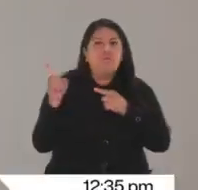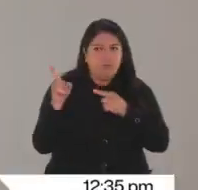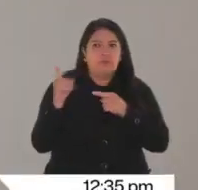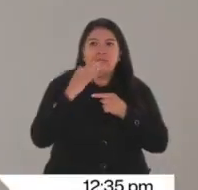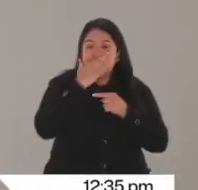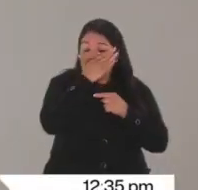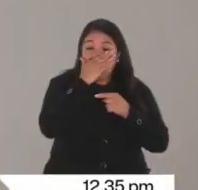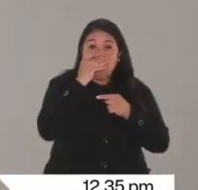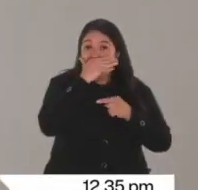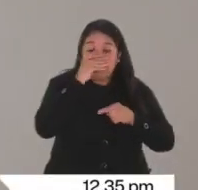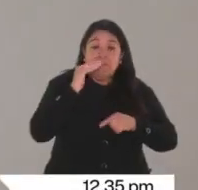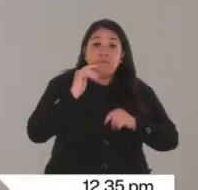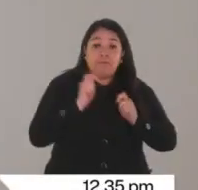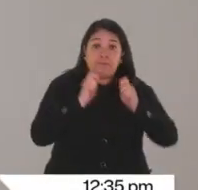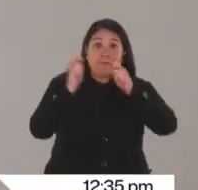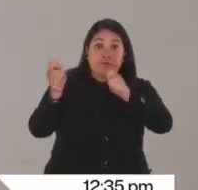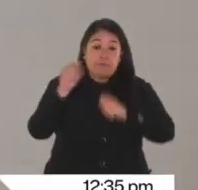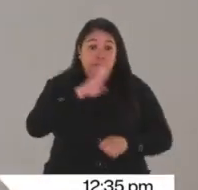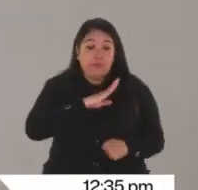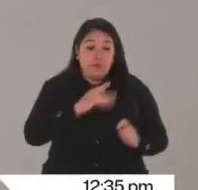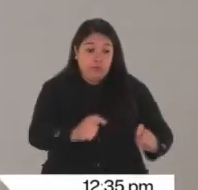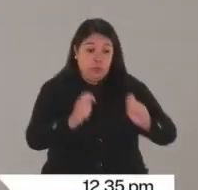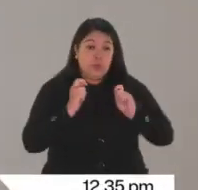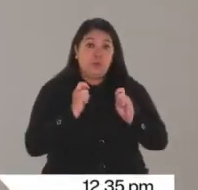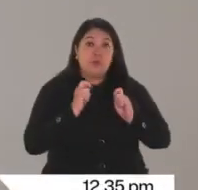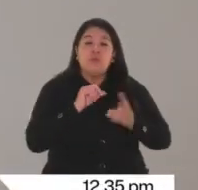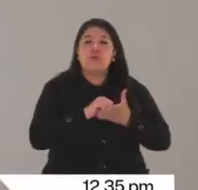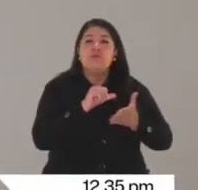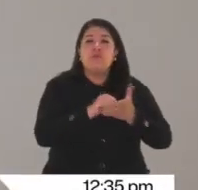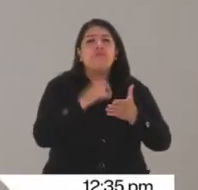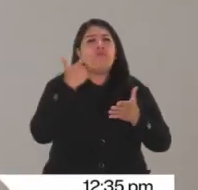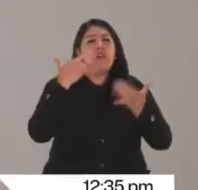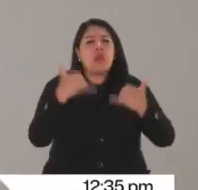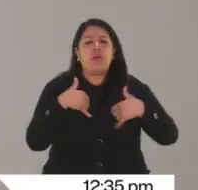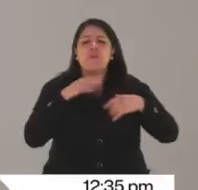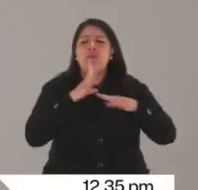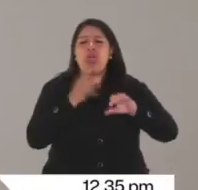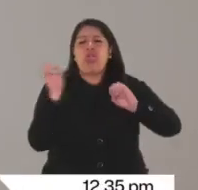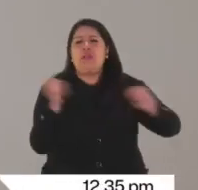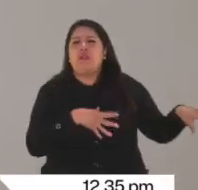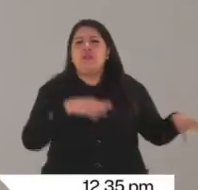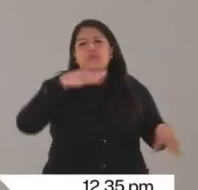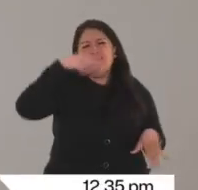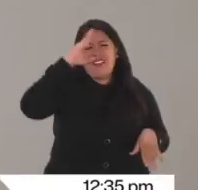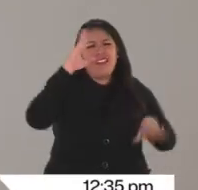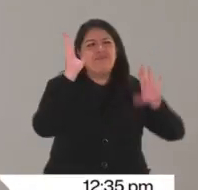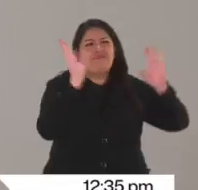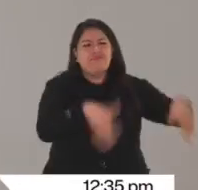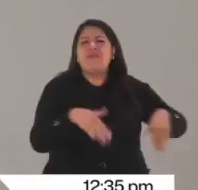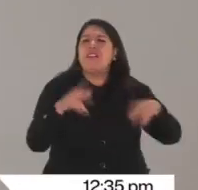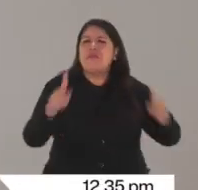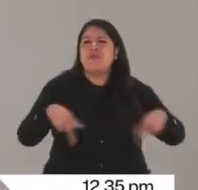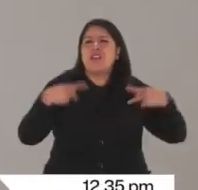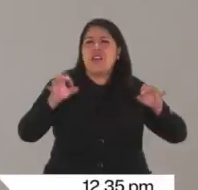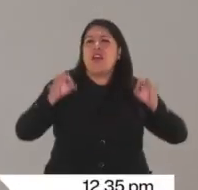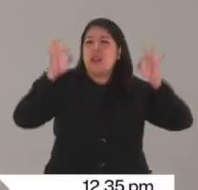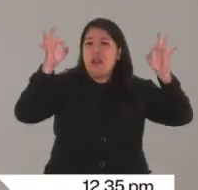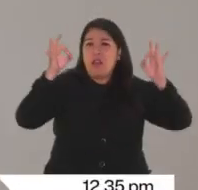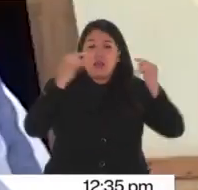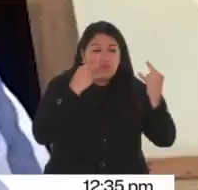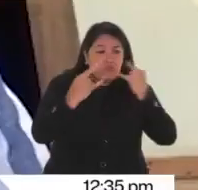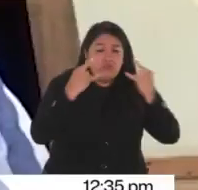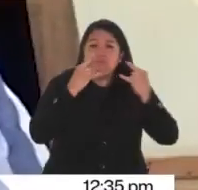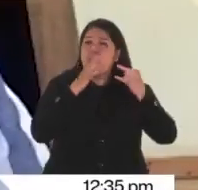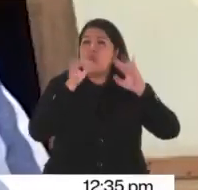y mantenerse en el poder. Nunca le importó Medellín, ni su gente, ni avanzar en calidad de vida, ni en el bienestar de los